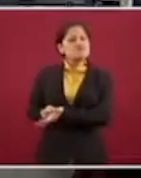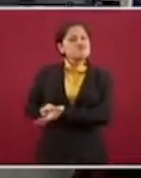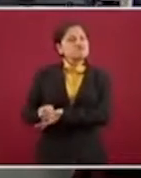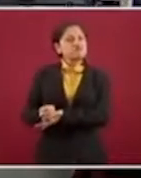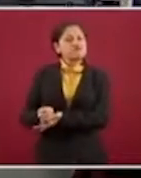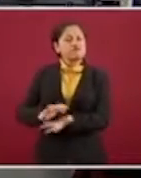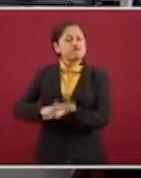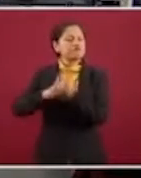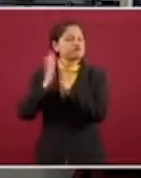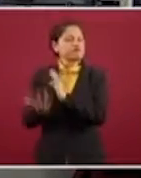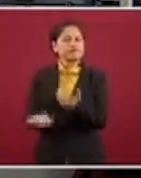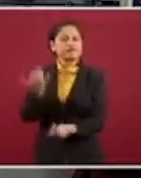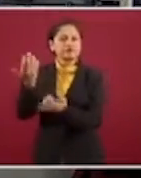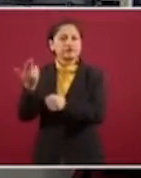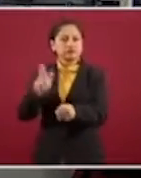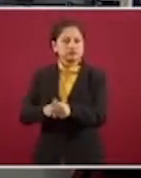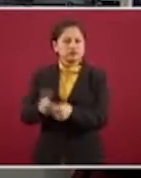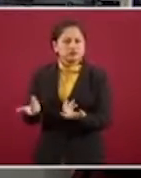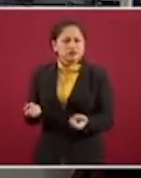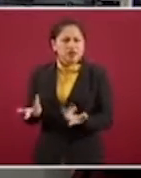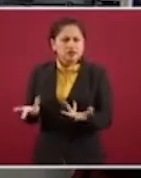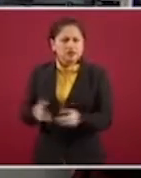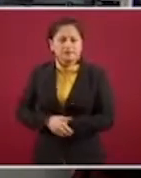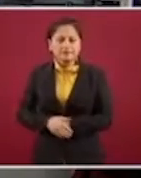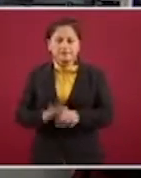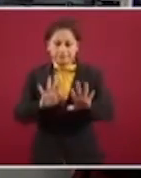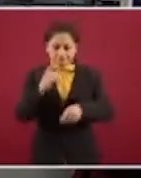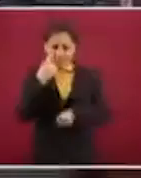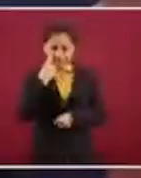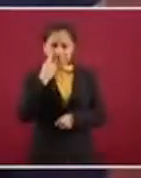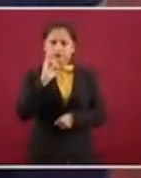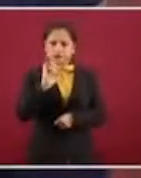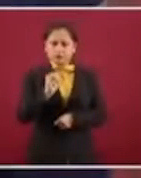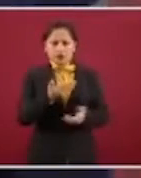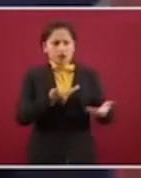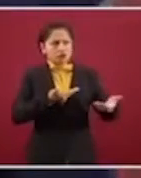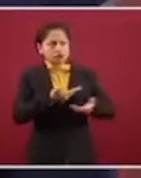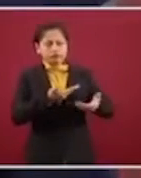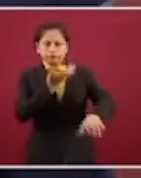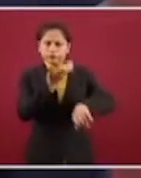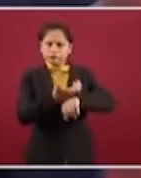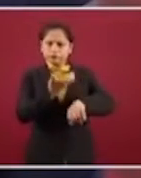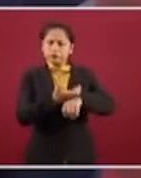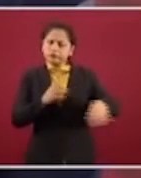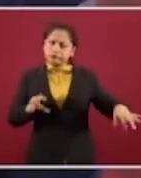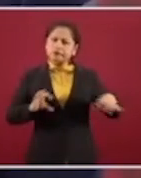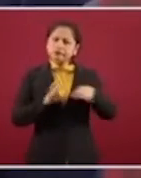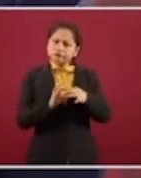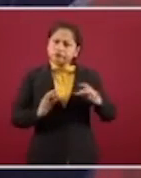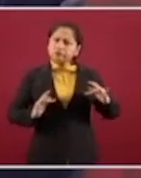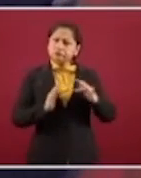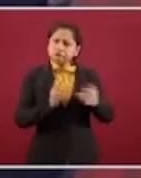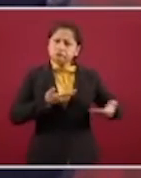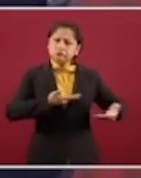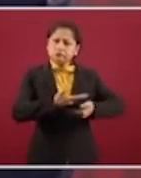Bueno, hay cooperación permanente con el gobierno de Estados Unidos y es buena la relación con el gobierno de Estados